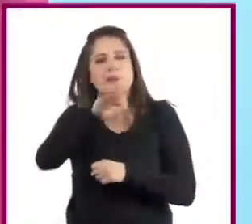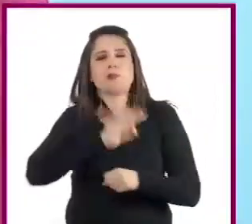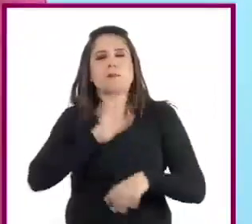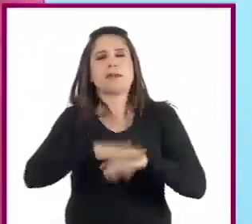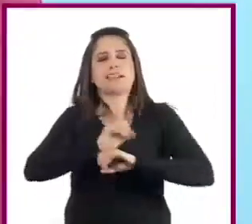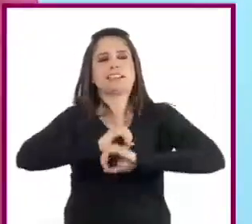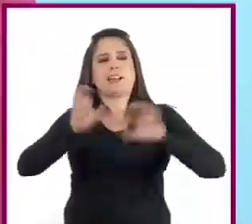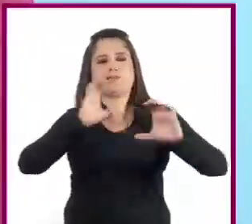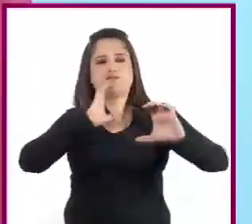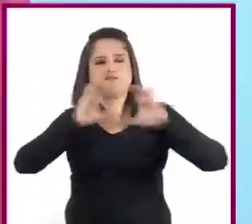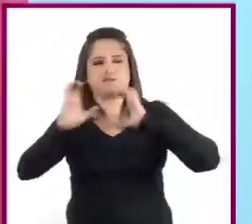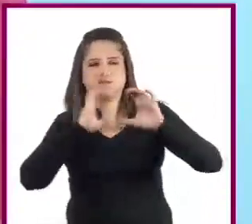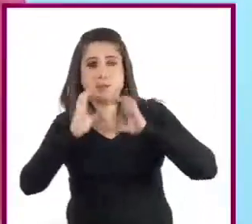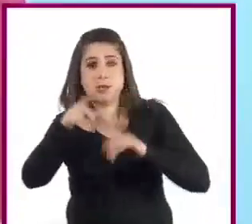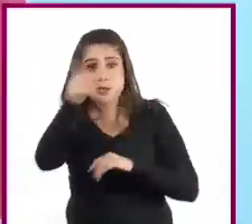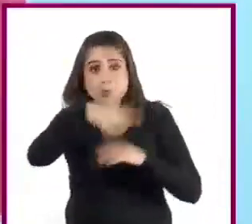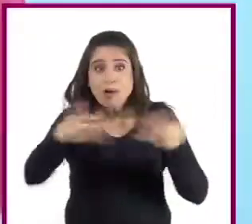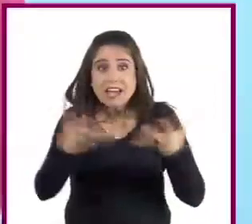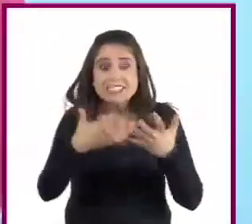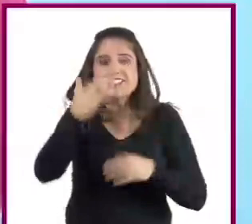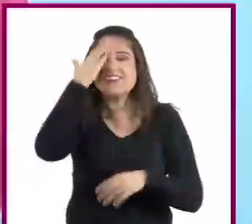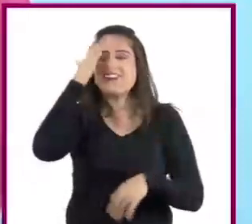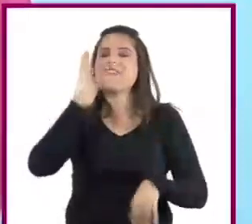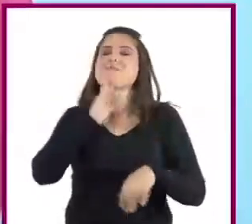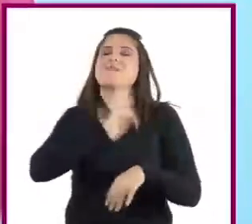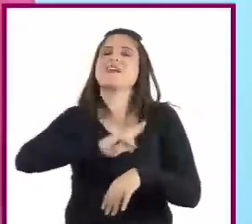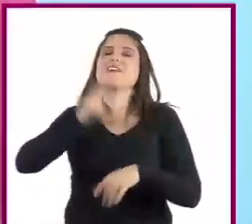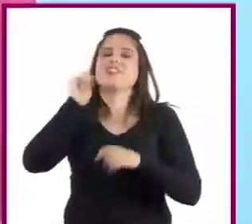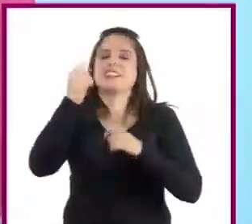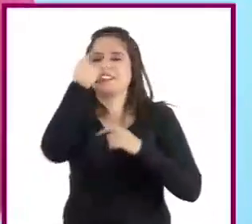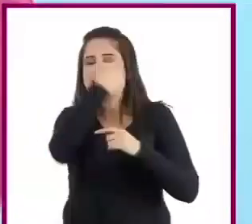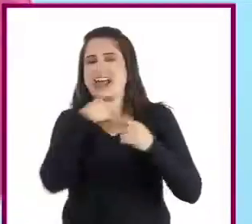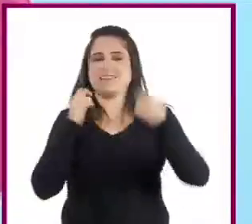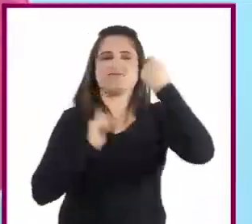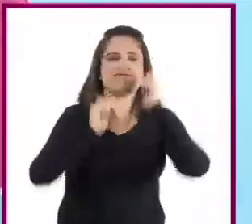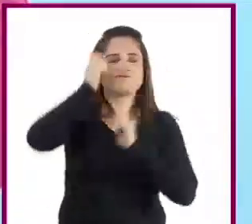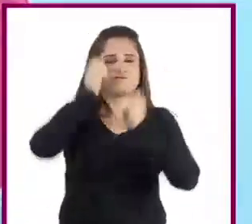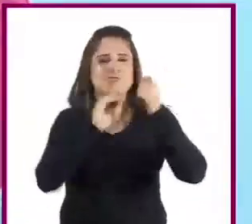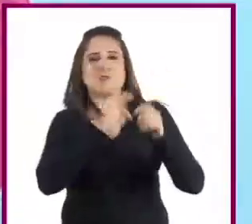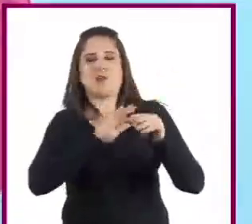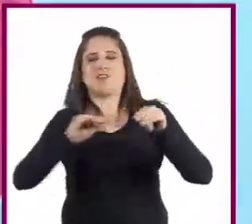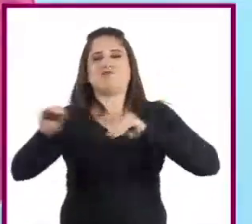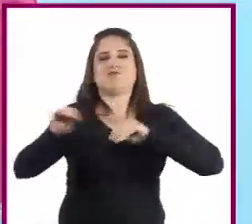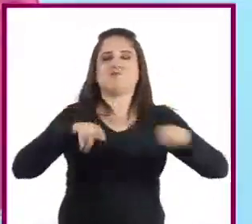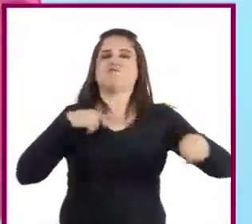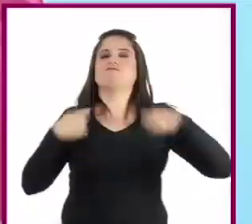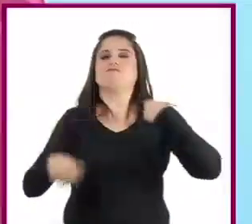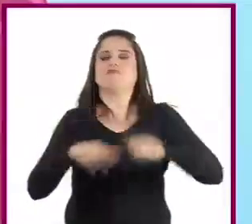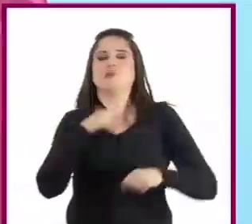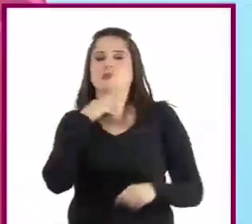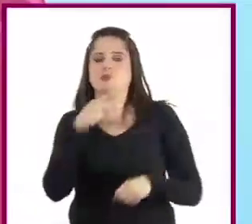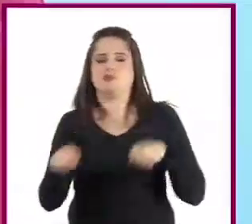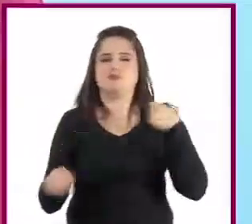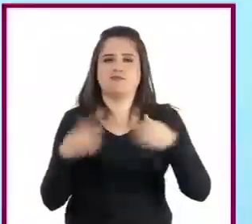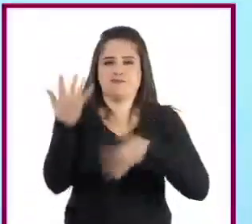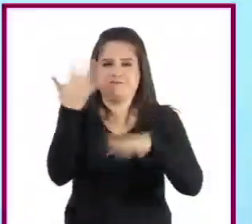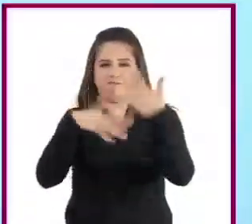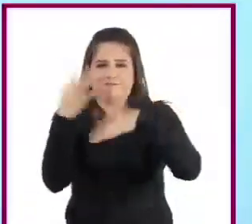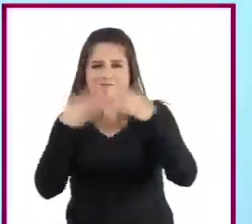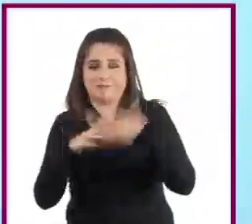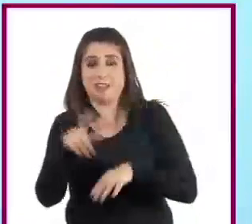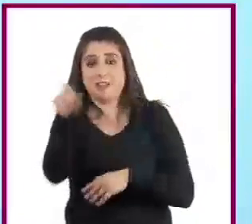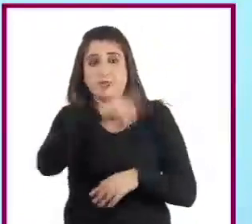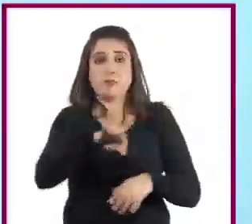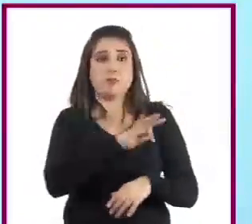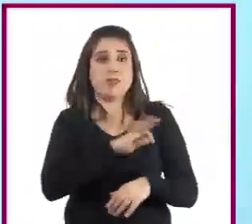comunicar. Si lo realizan, conocerán mejor los músculos de su cara y la flexibilidad de su voz. Y